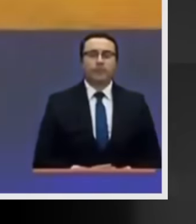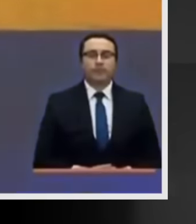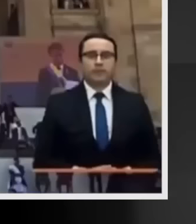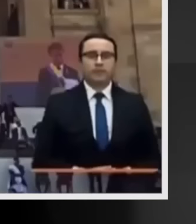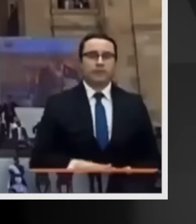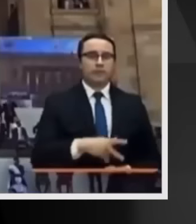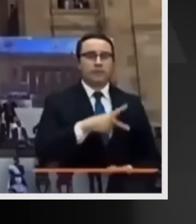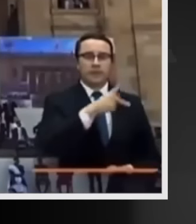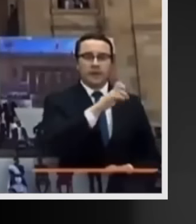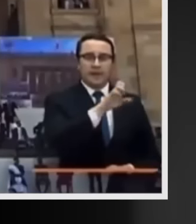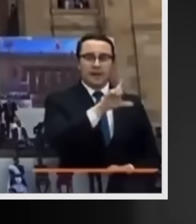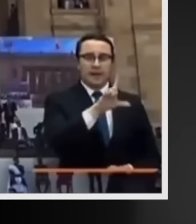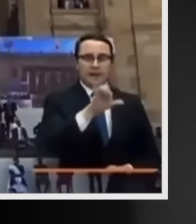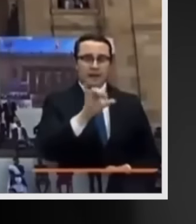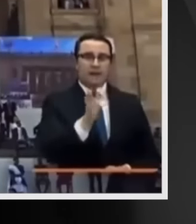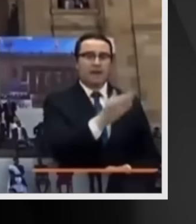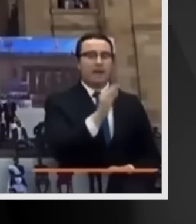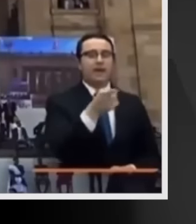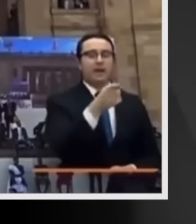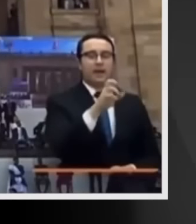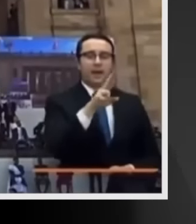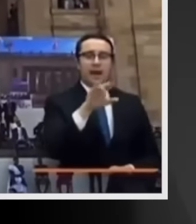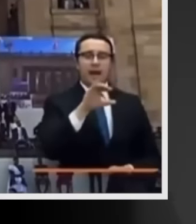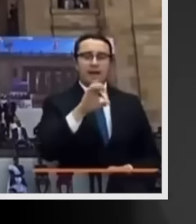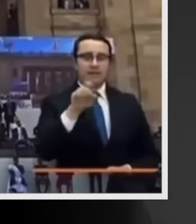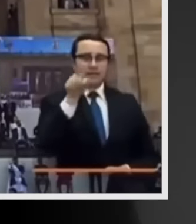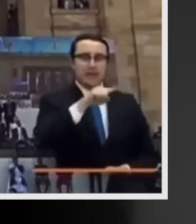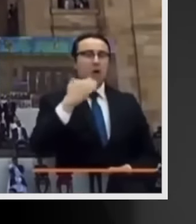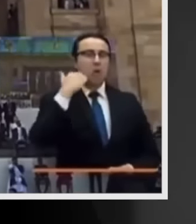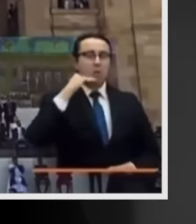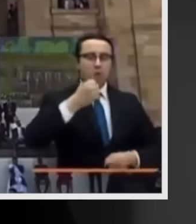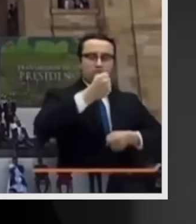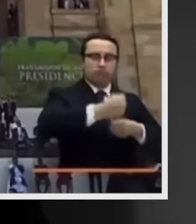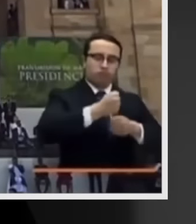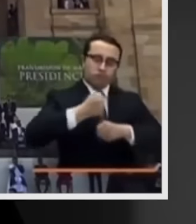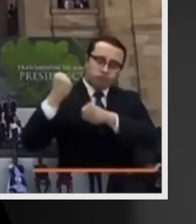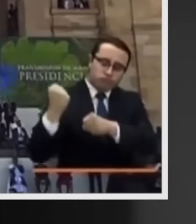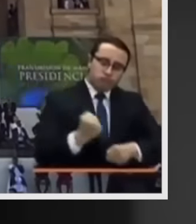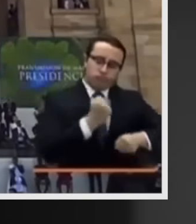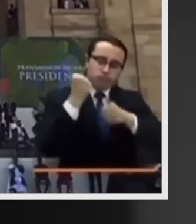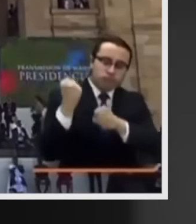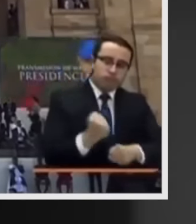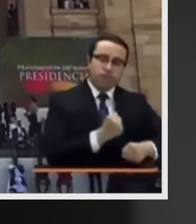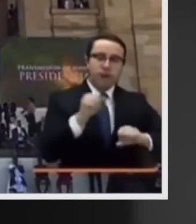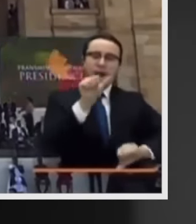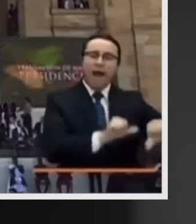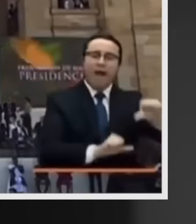Kelly Garcés, barrendera del aseo de la ciudad de Medellín.